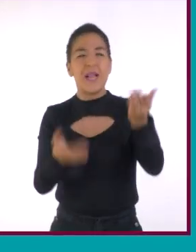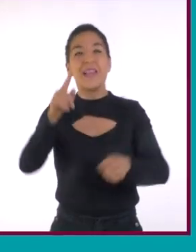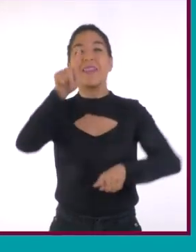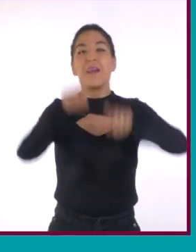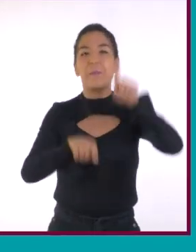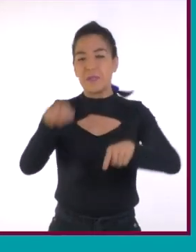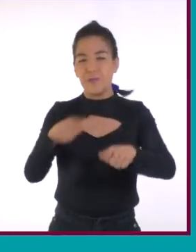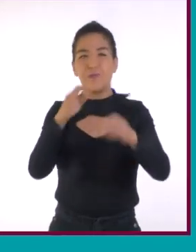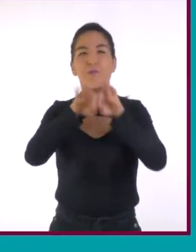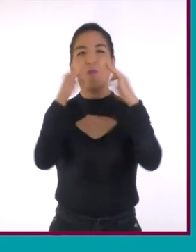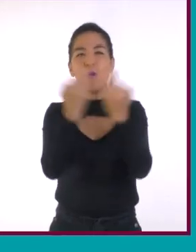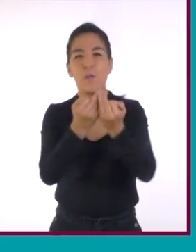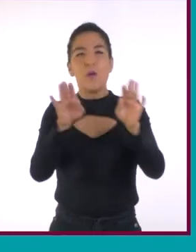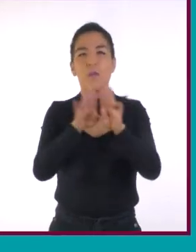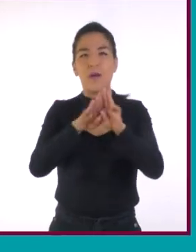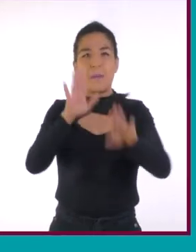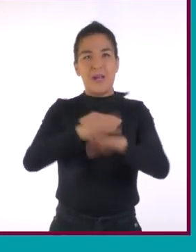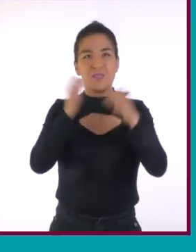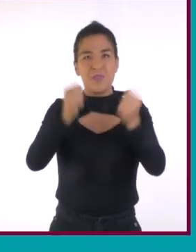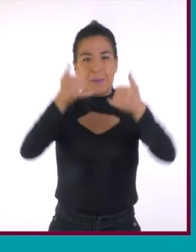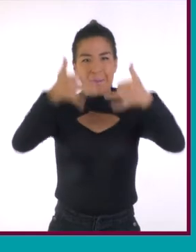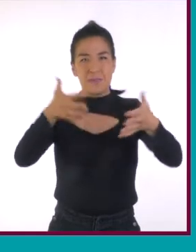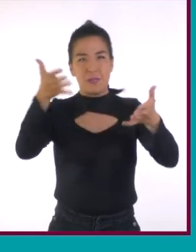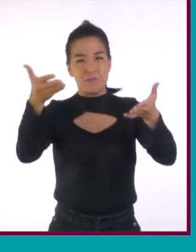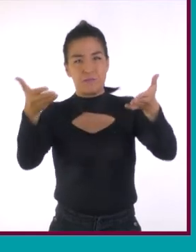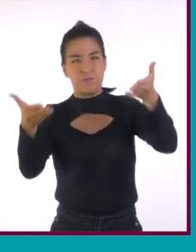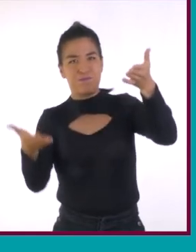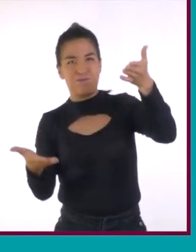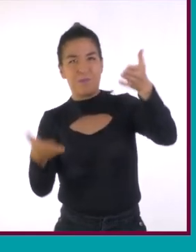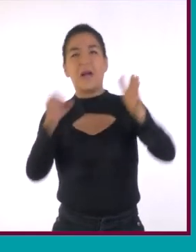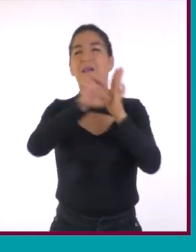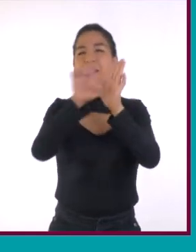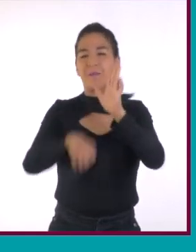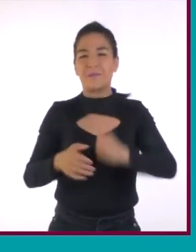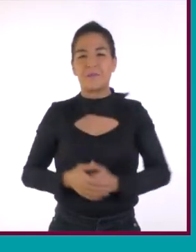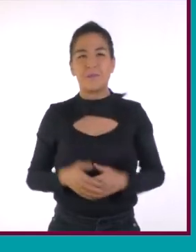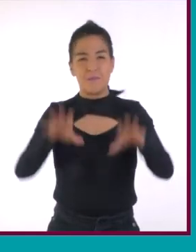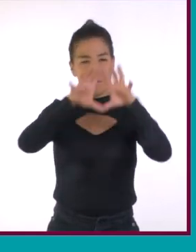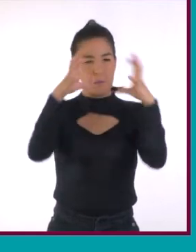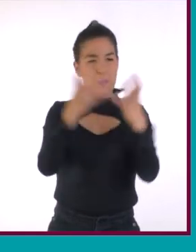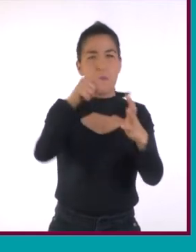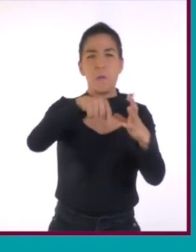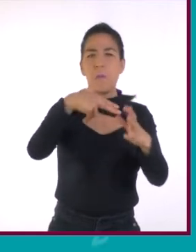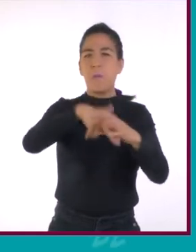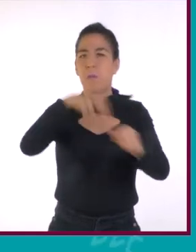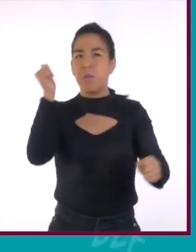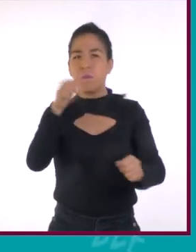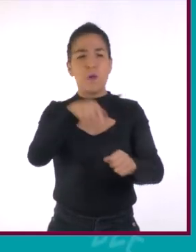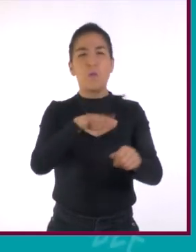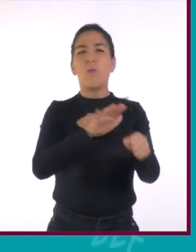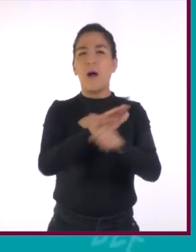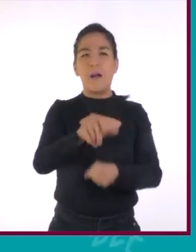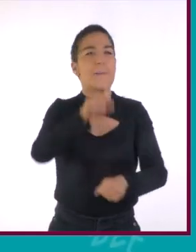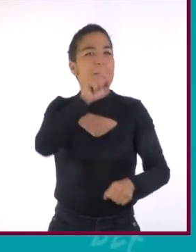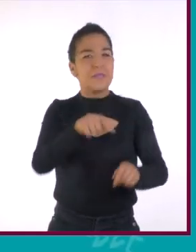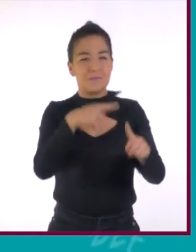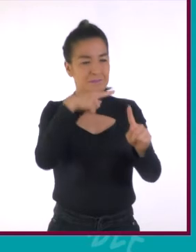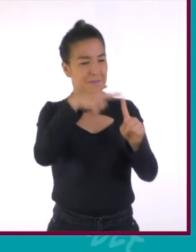un sistema, ¿no? Entonces, por ejemplo, un sistema donde tenemos un material que responde a la temperatura, o